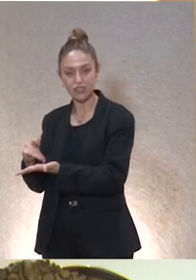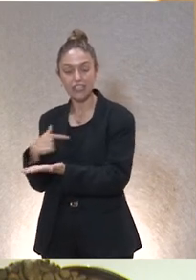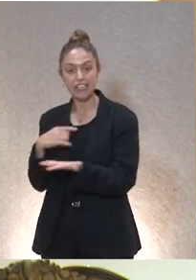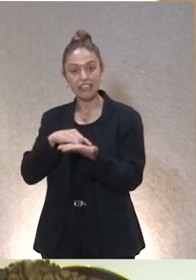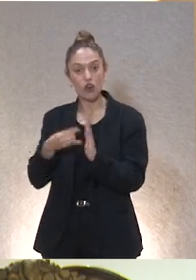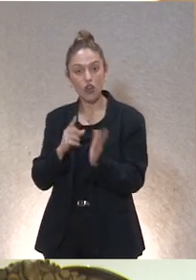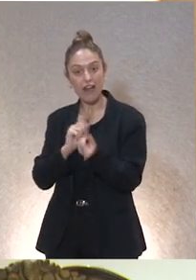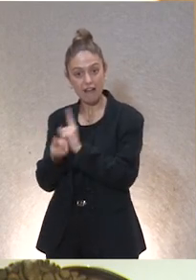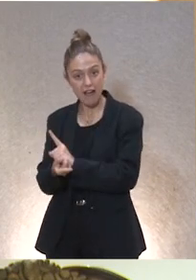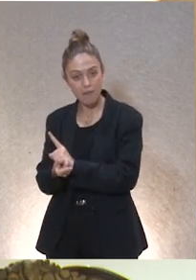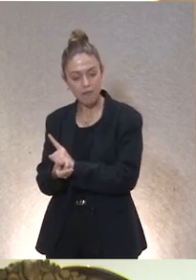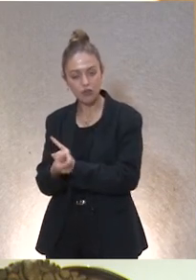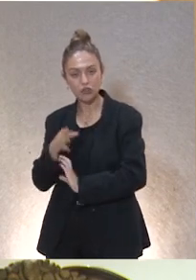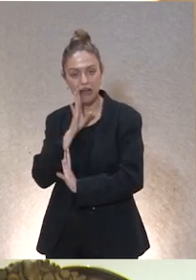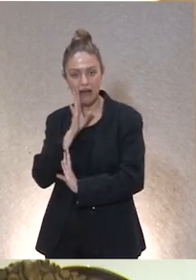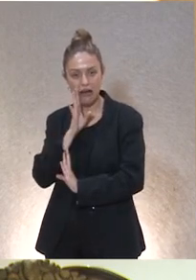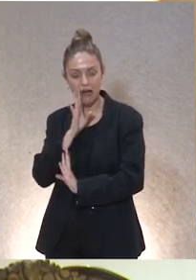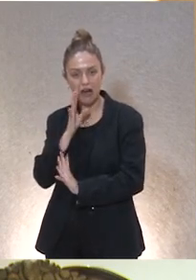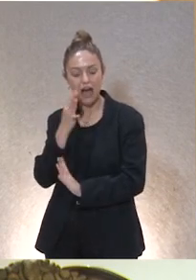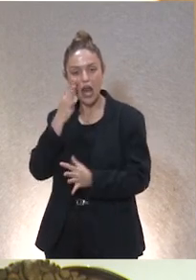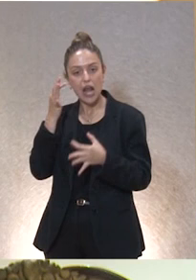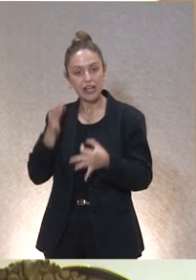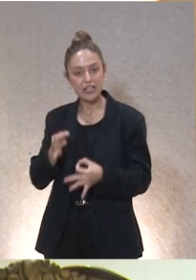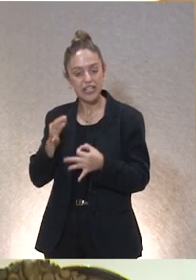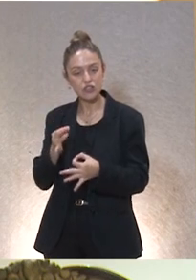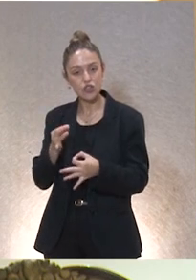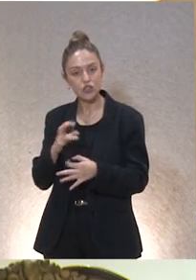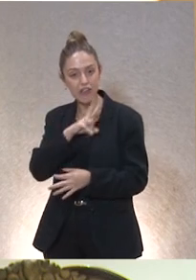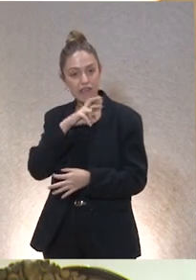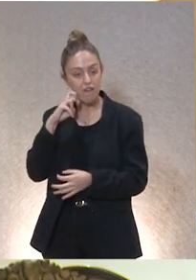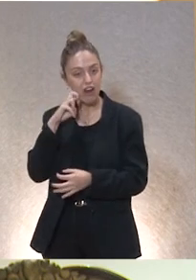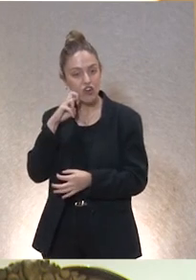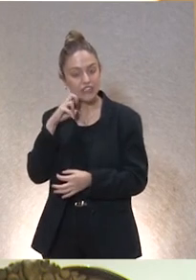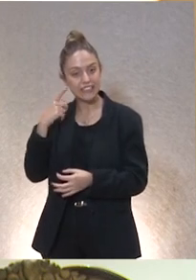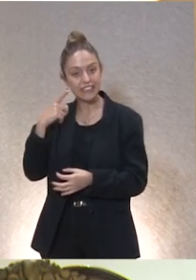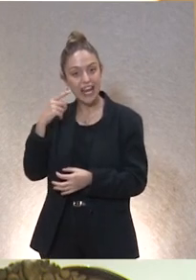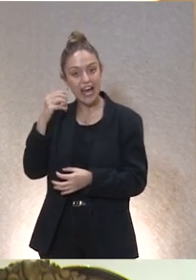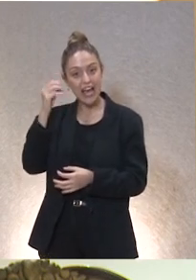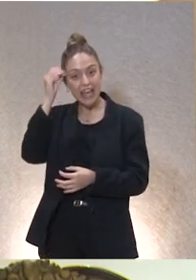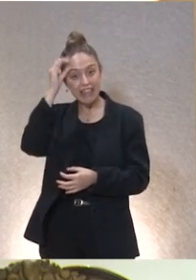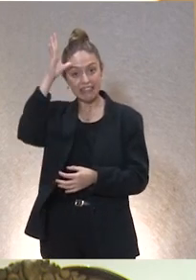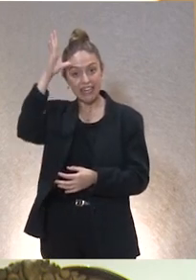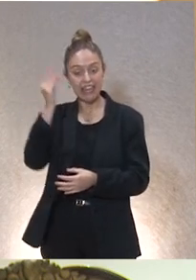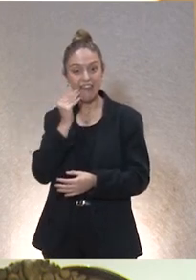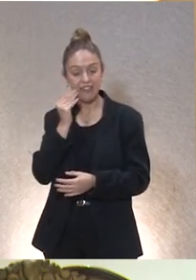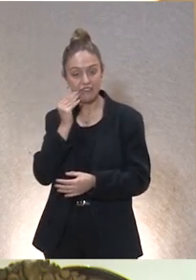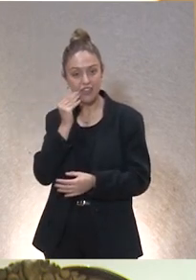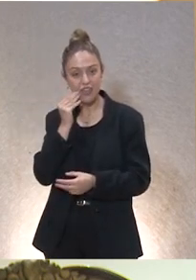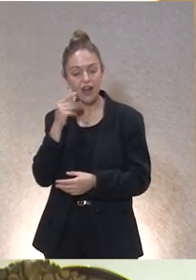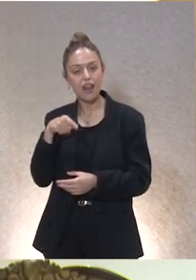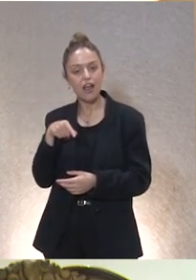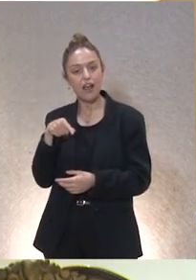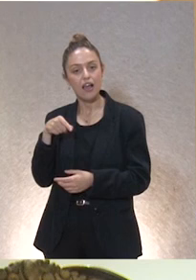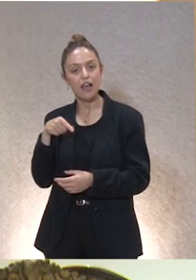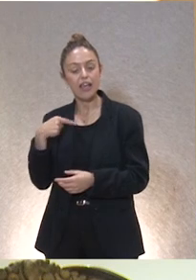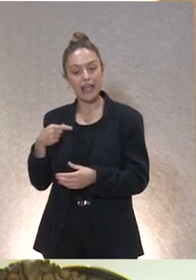tecnológicos antes hablábamos de los riesgos y los valores de la Inteligencia artificial cambios tecnológicos centrados